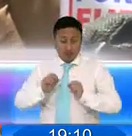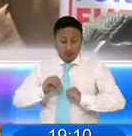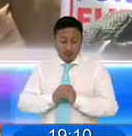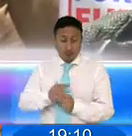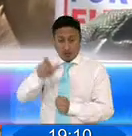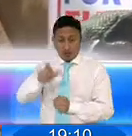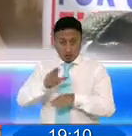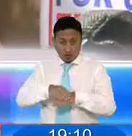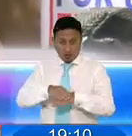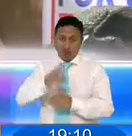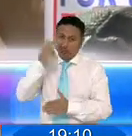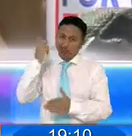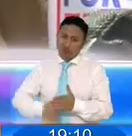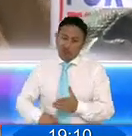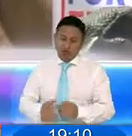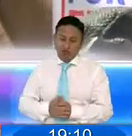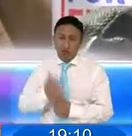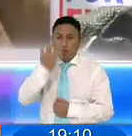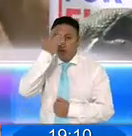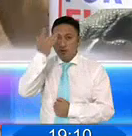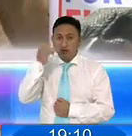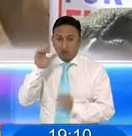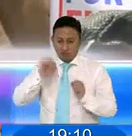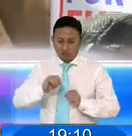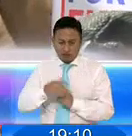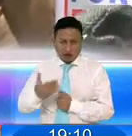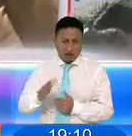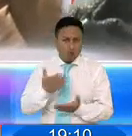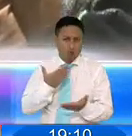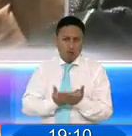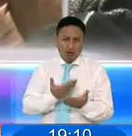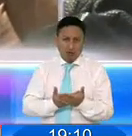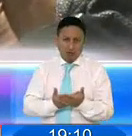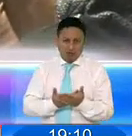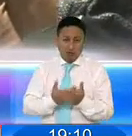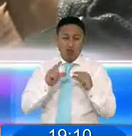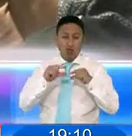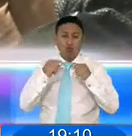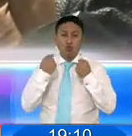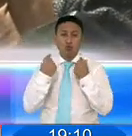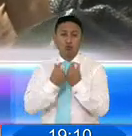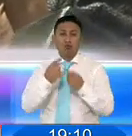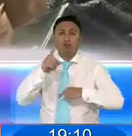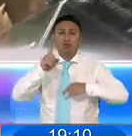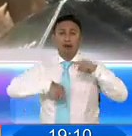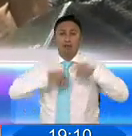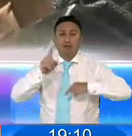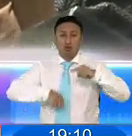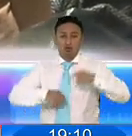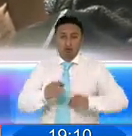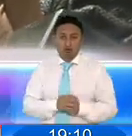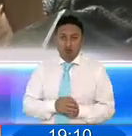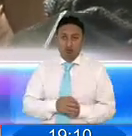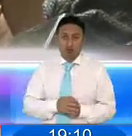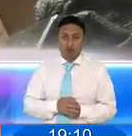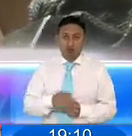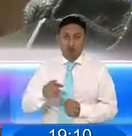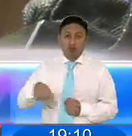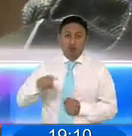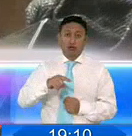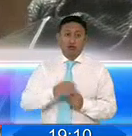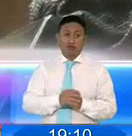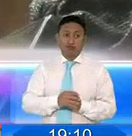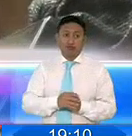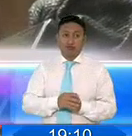sancionar, porque está probado completamente de que el movimiento Amigo no